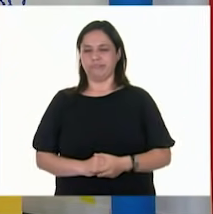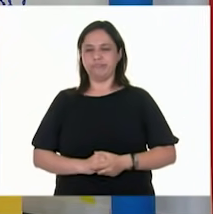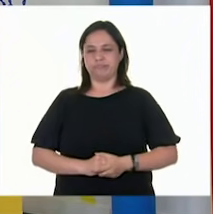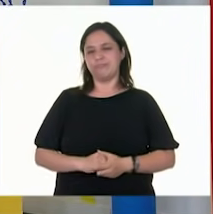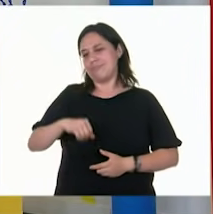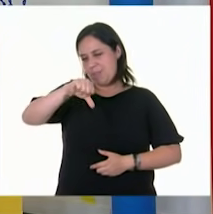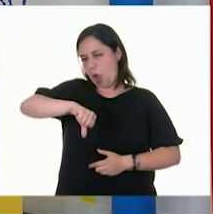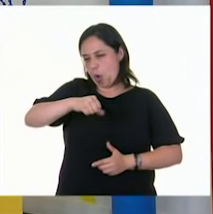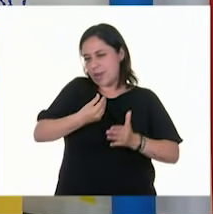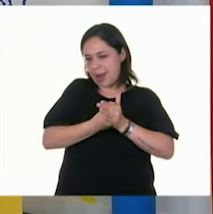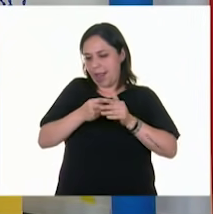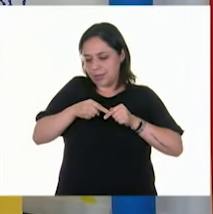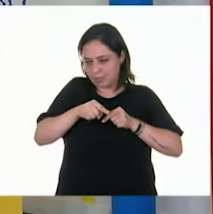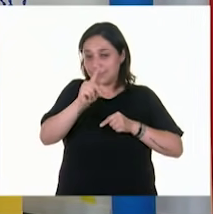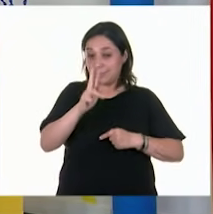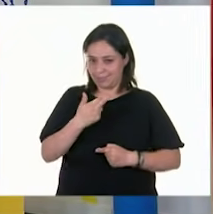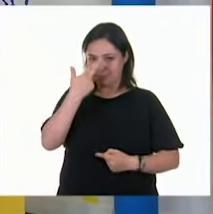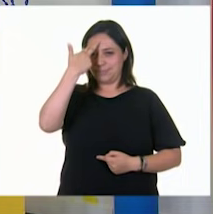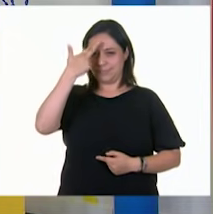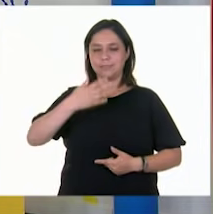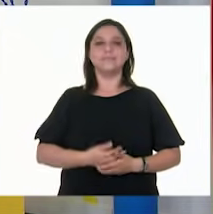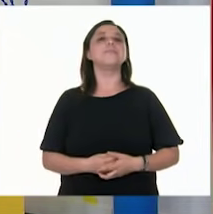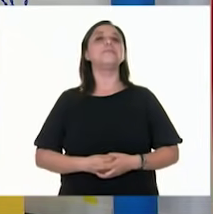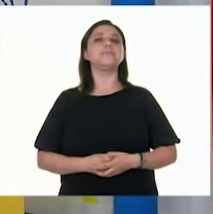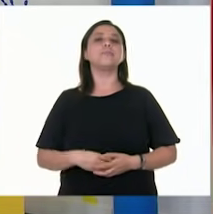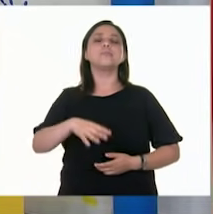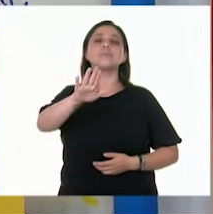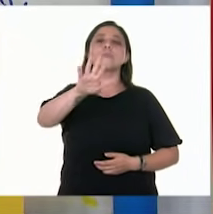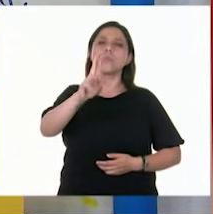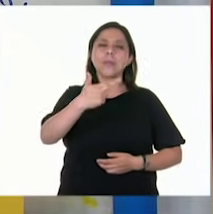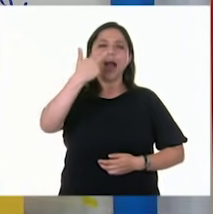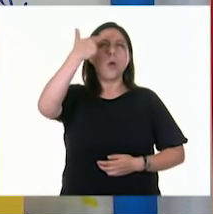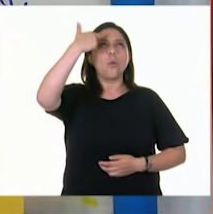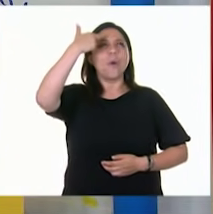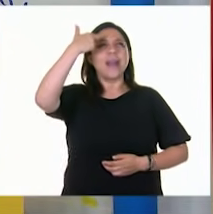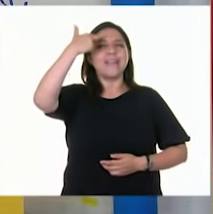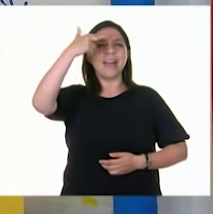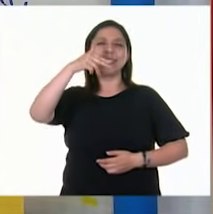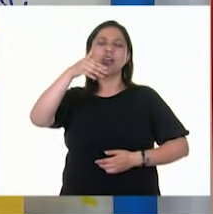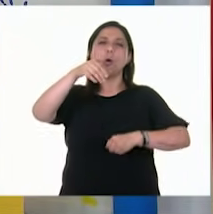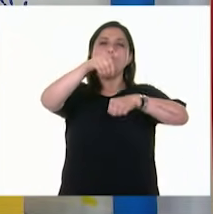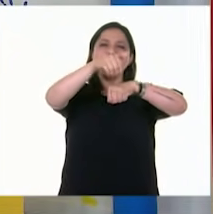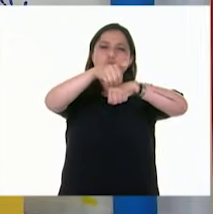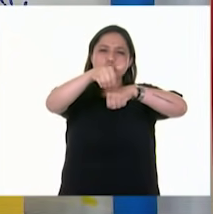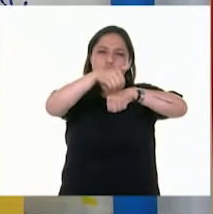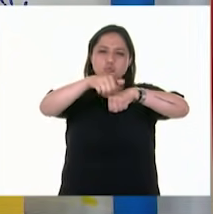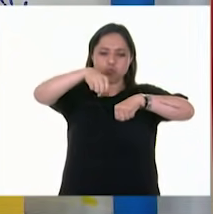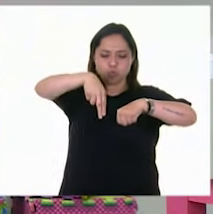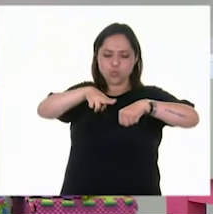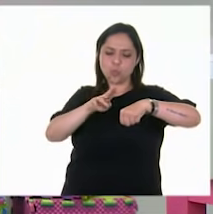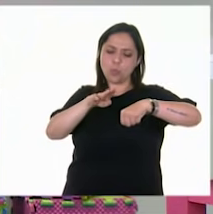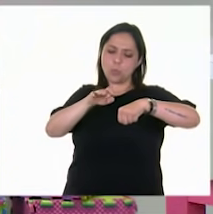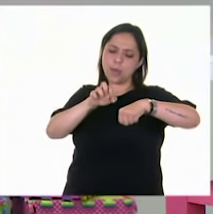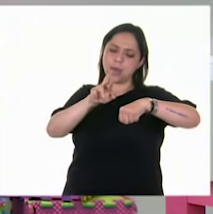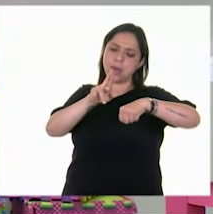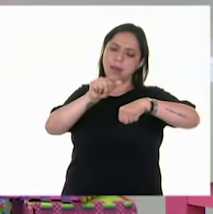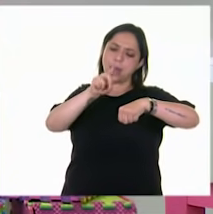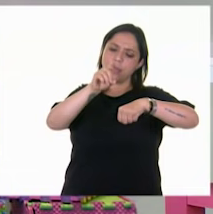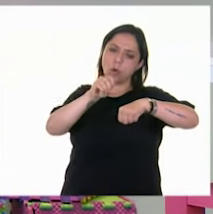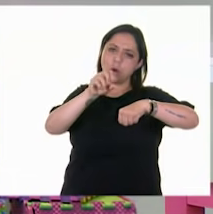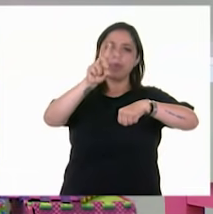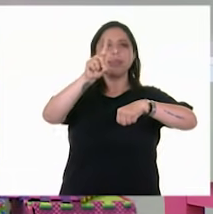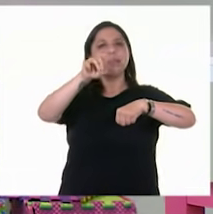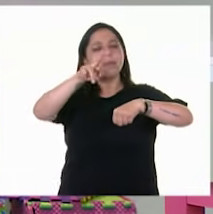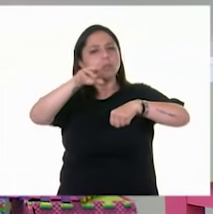durante la clase también recordando esto. ¿Recuerdan algo como de numerador, denominador? Sí, claro, son las partes